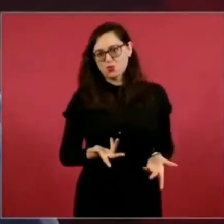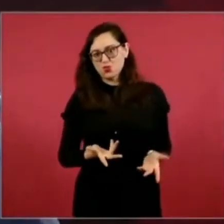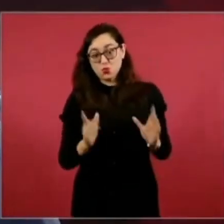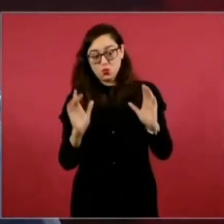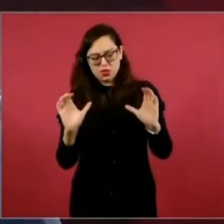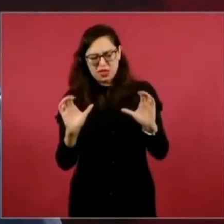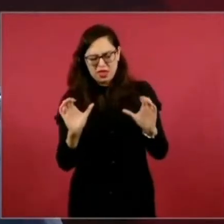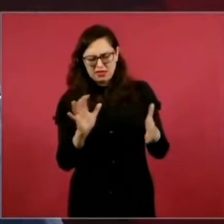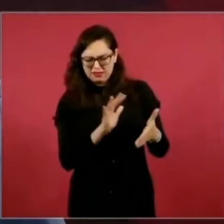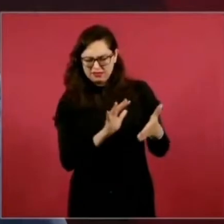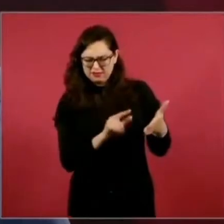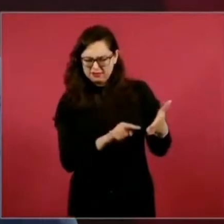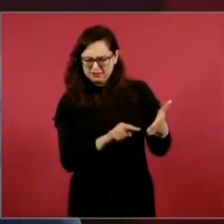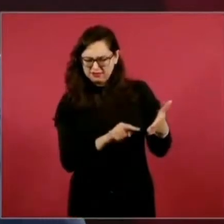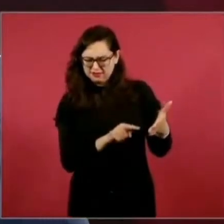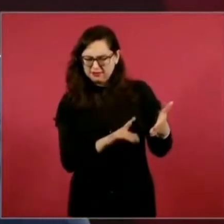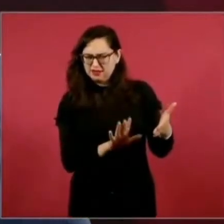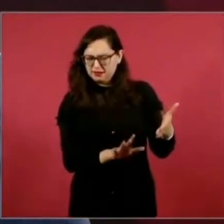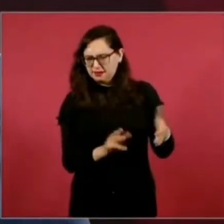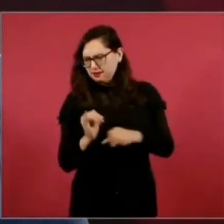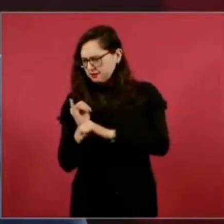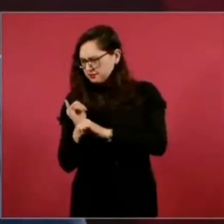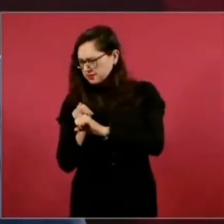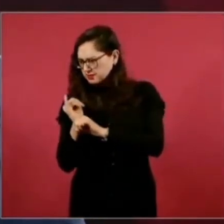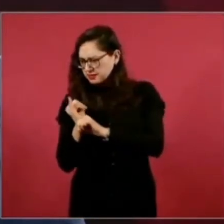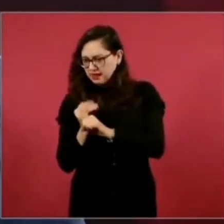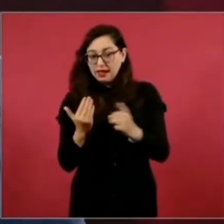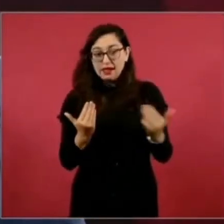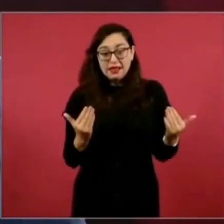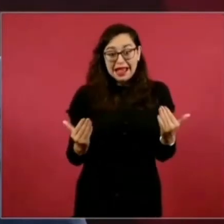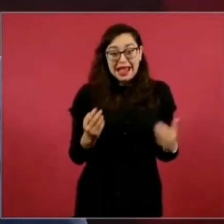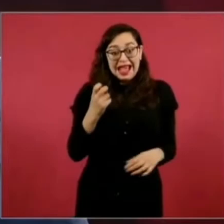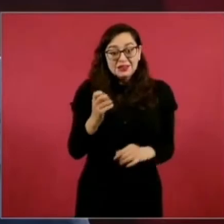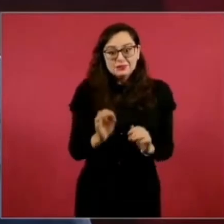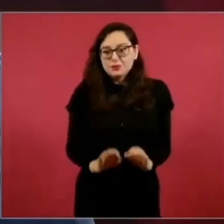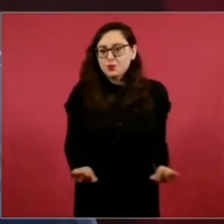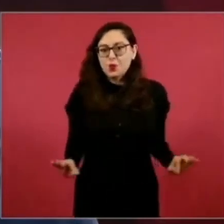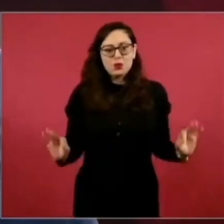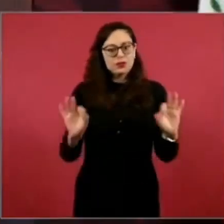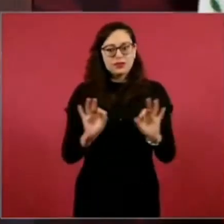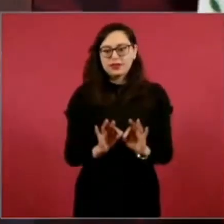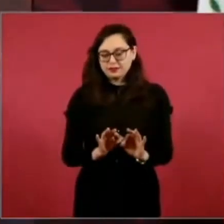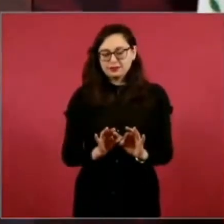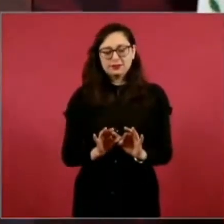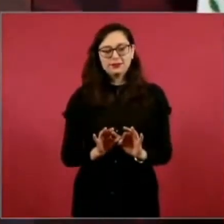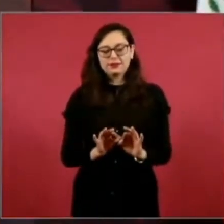mentira que difunden o